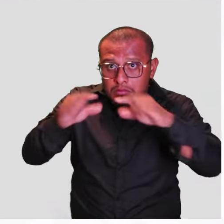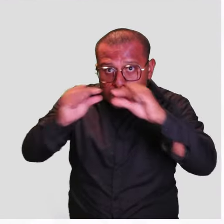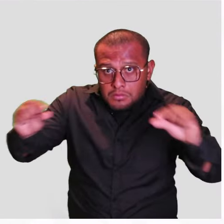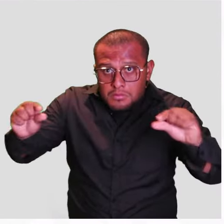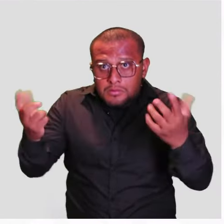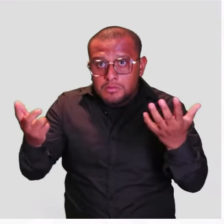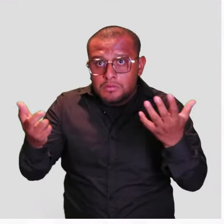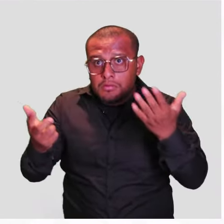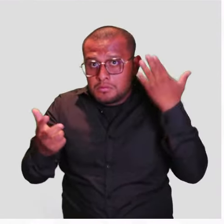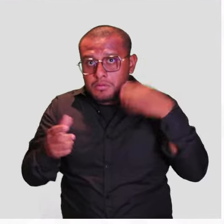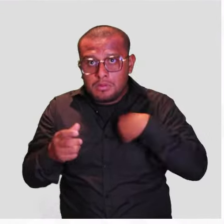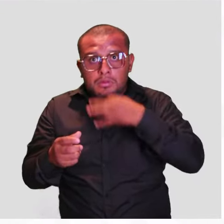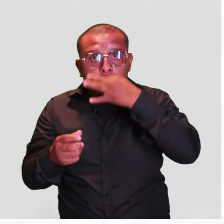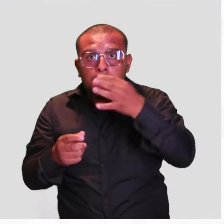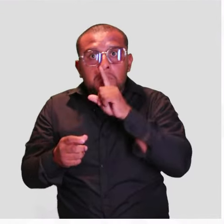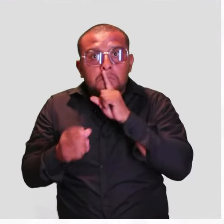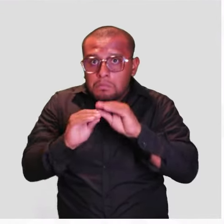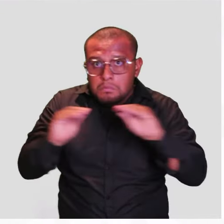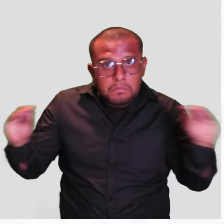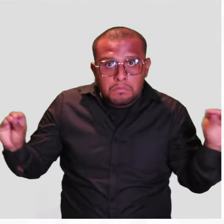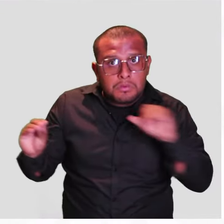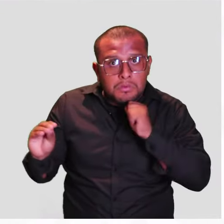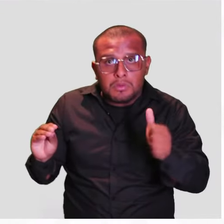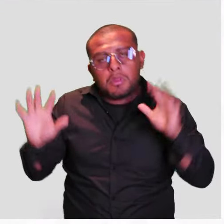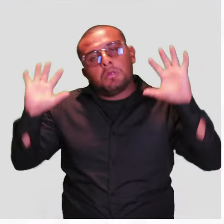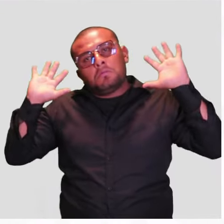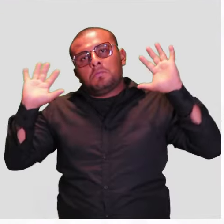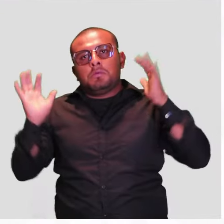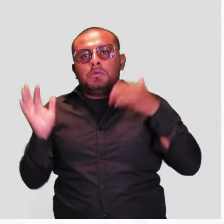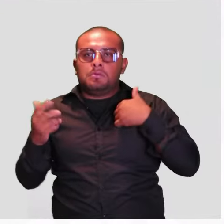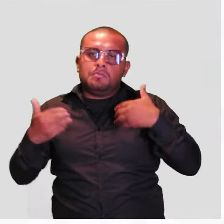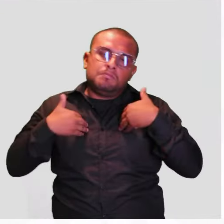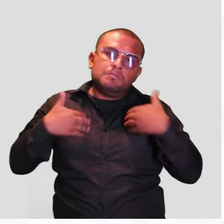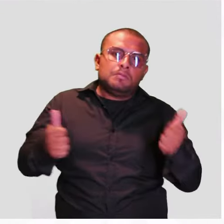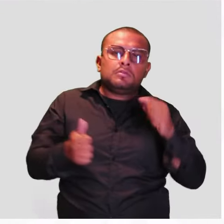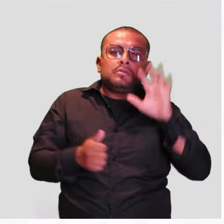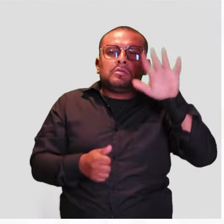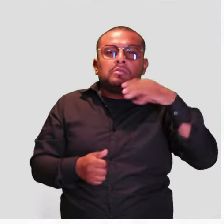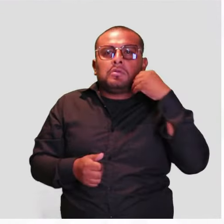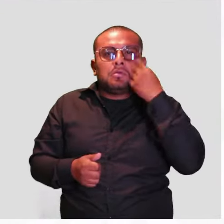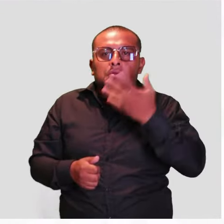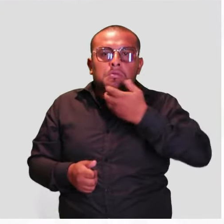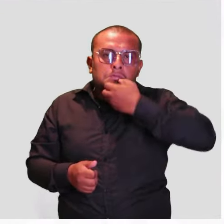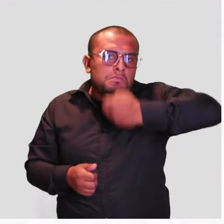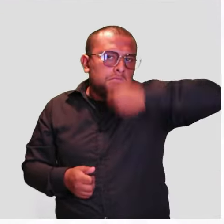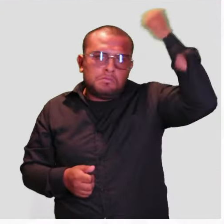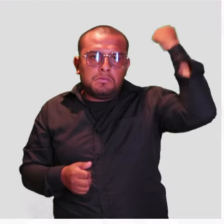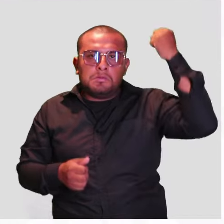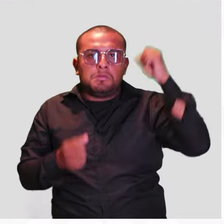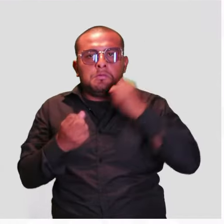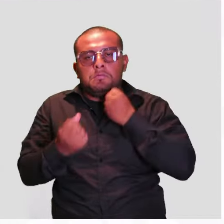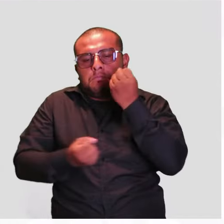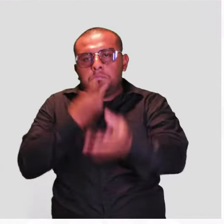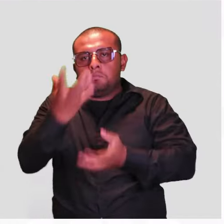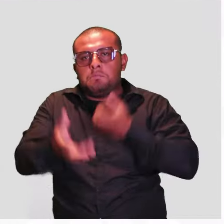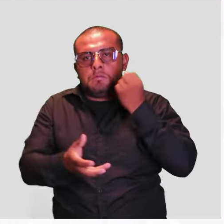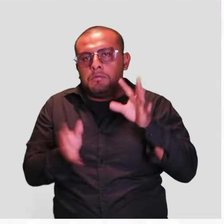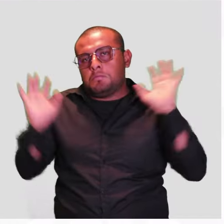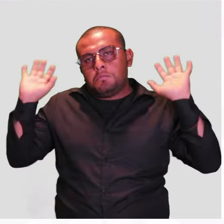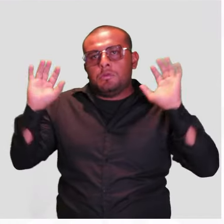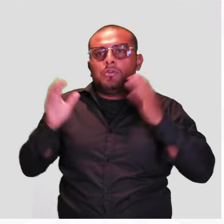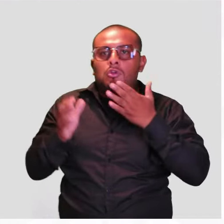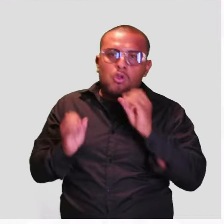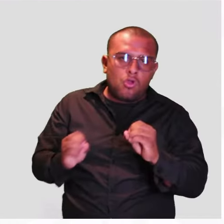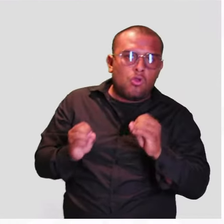adelantábamos, en caso de que no suceda de esa manera. Entenderemos que quieren dar su tiempo por declinado. O bien, también,